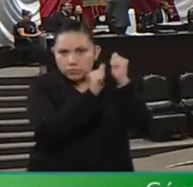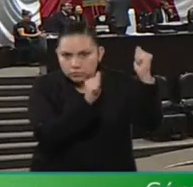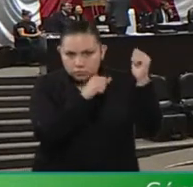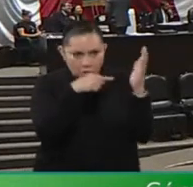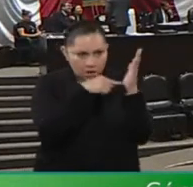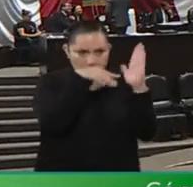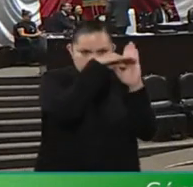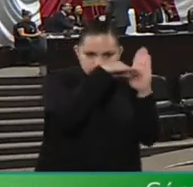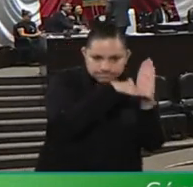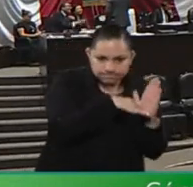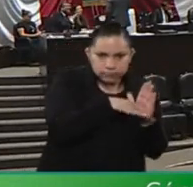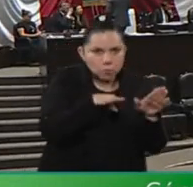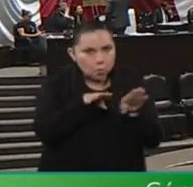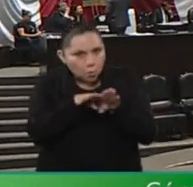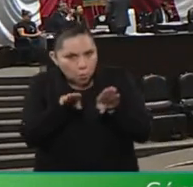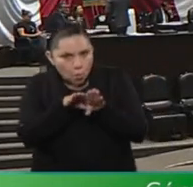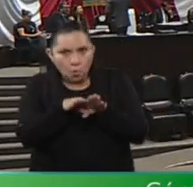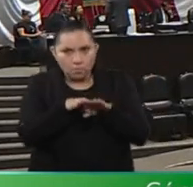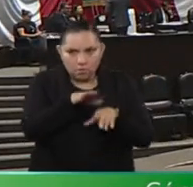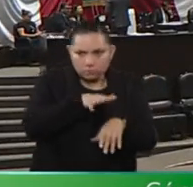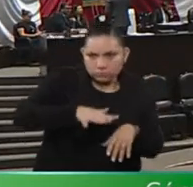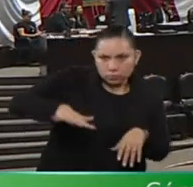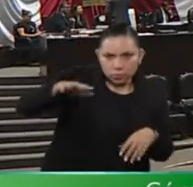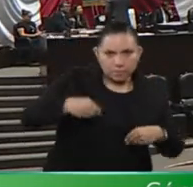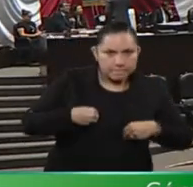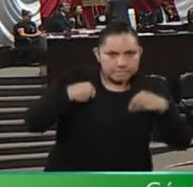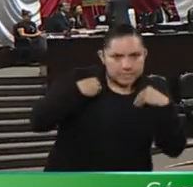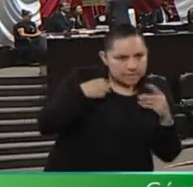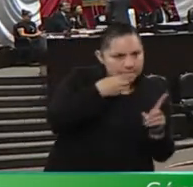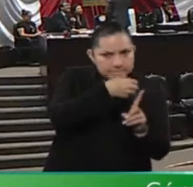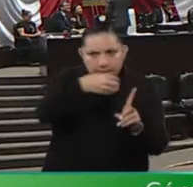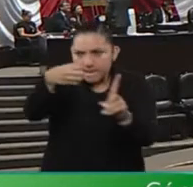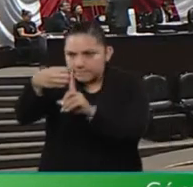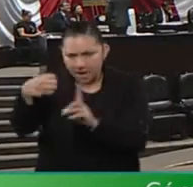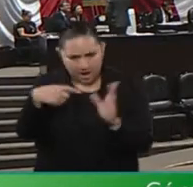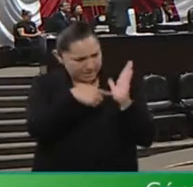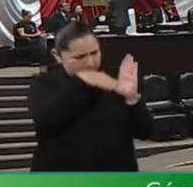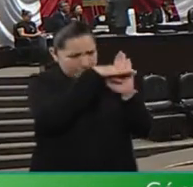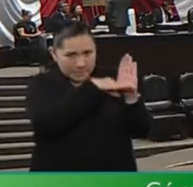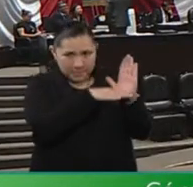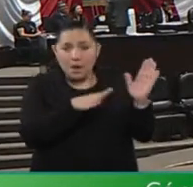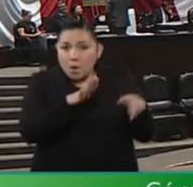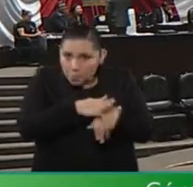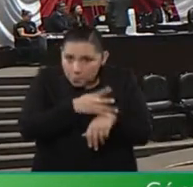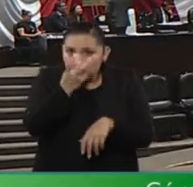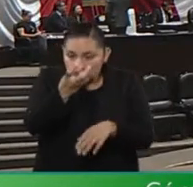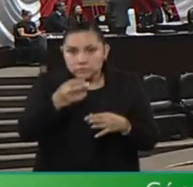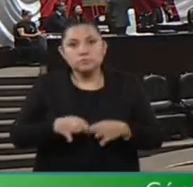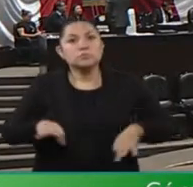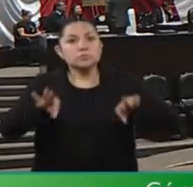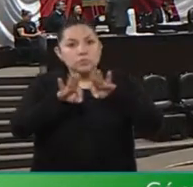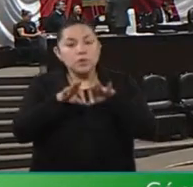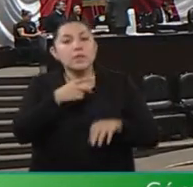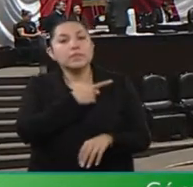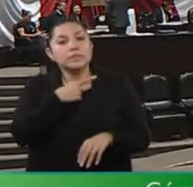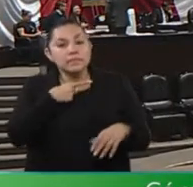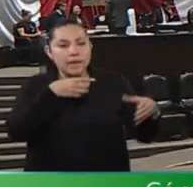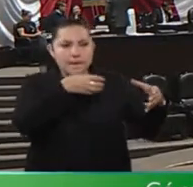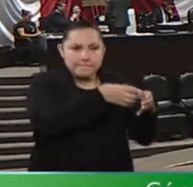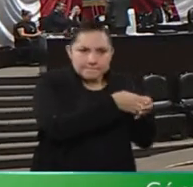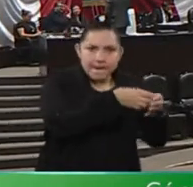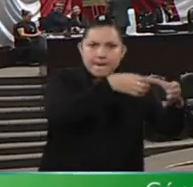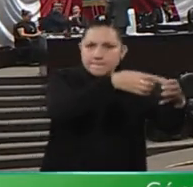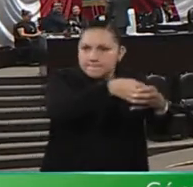Es por esto que es de vital importancia que existan mecanismos de control para que no se establezca en esta algo